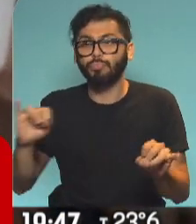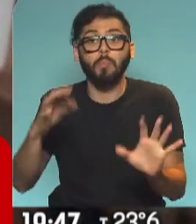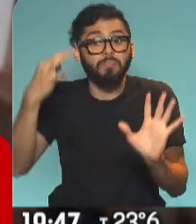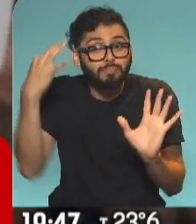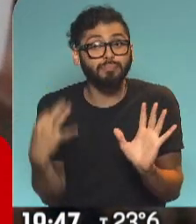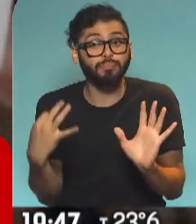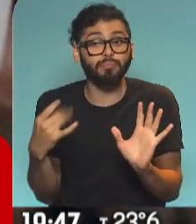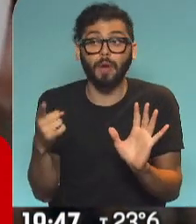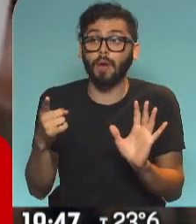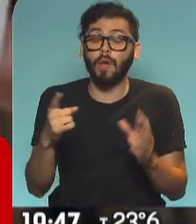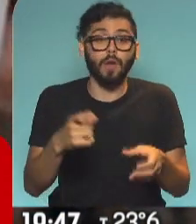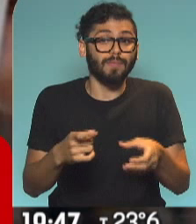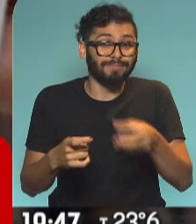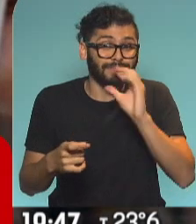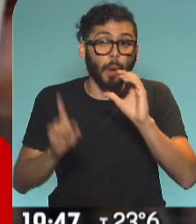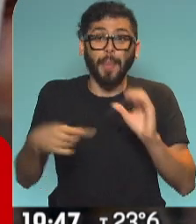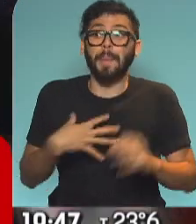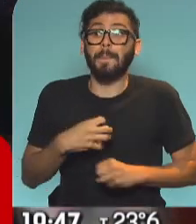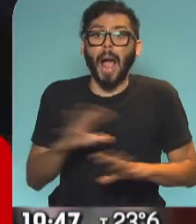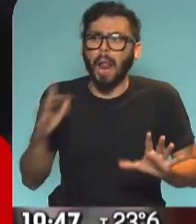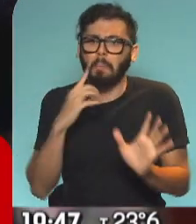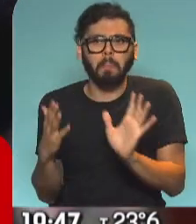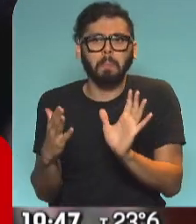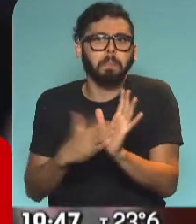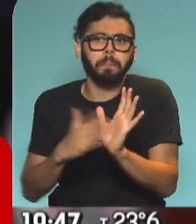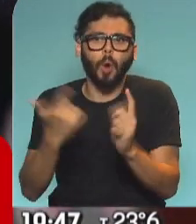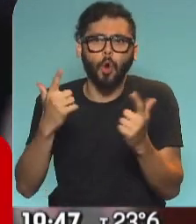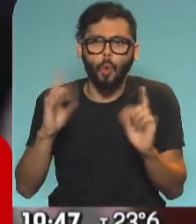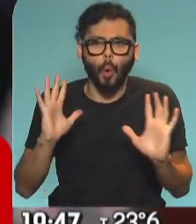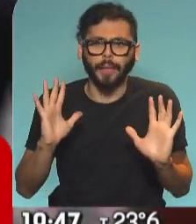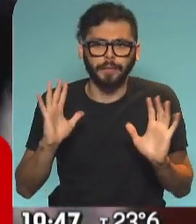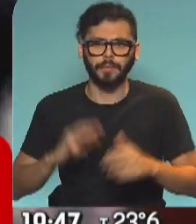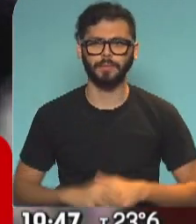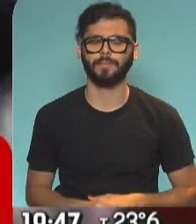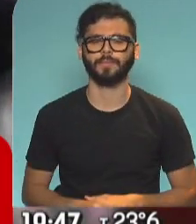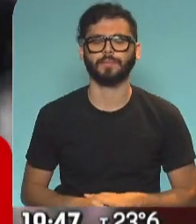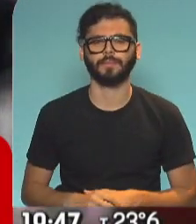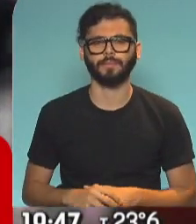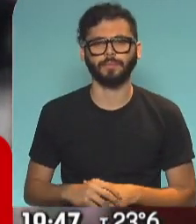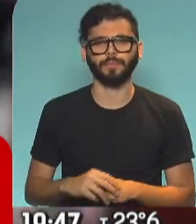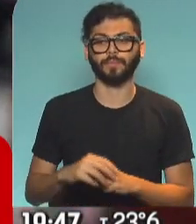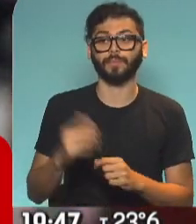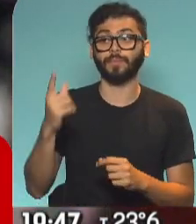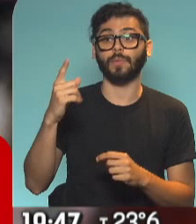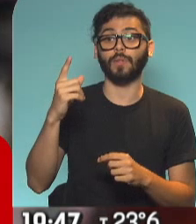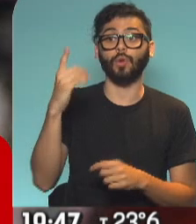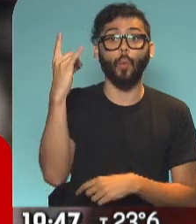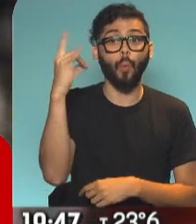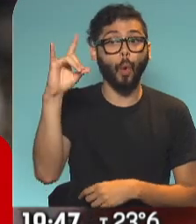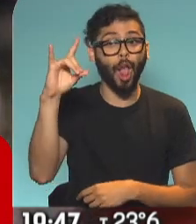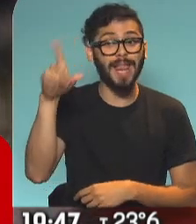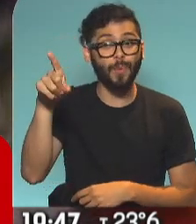fehacientemente, casos de efectos colaterales o efectos perjudiciales para la salud. La hermana República de Bolivia